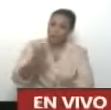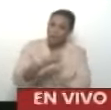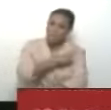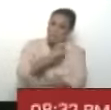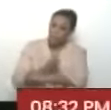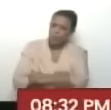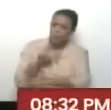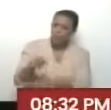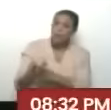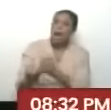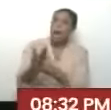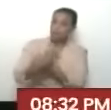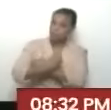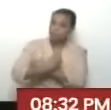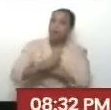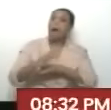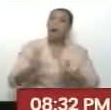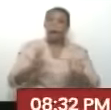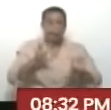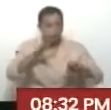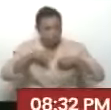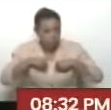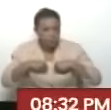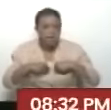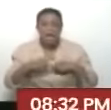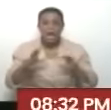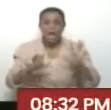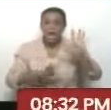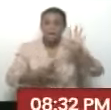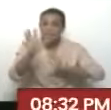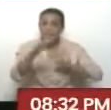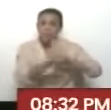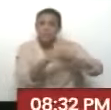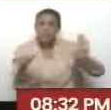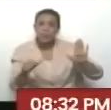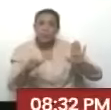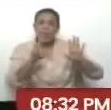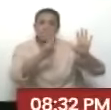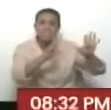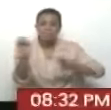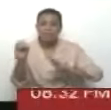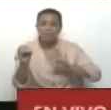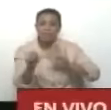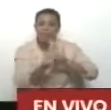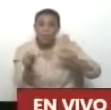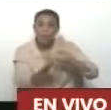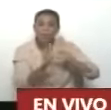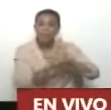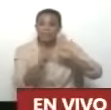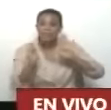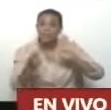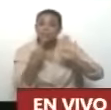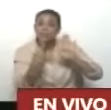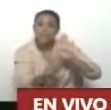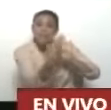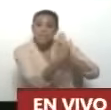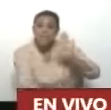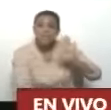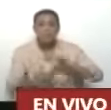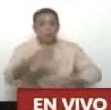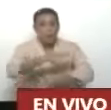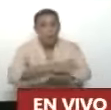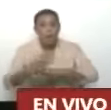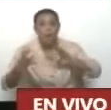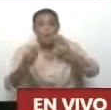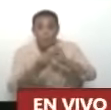la credencial por parte del Consejo Nacional Electoral, el artículo 5. El artículo 70 es clarísimo. El artículo 70 señala el carácter